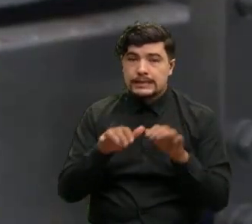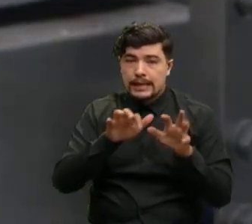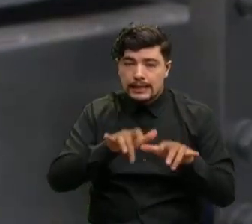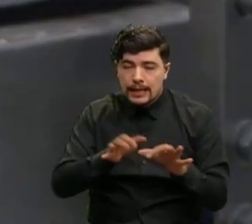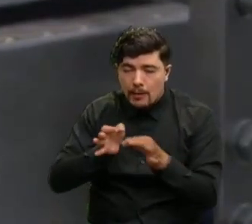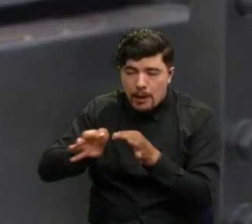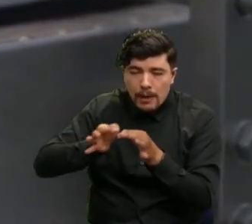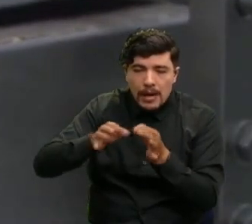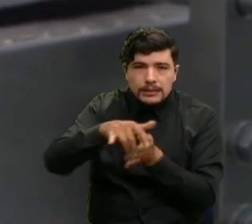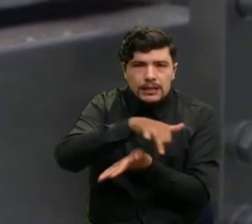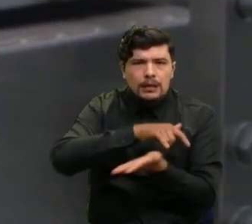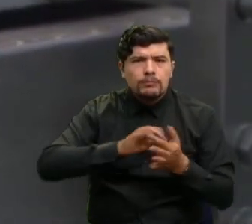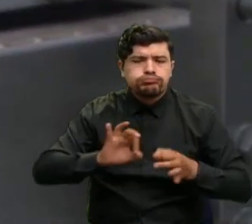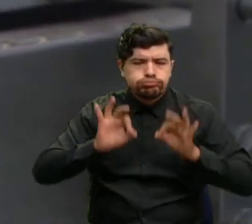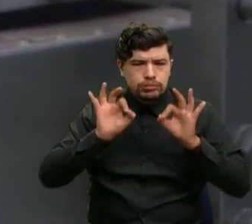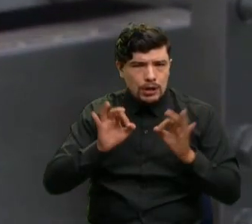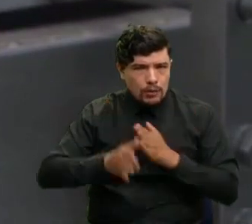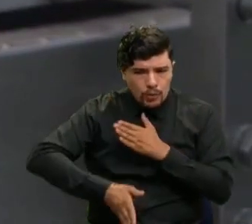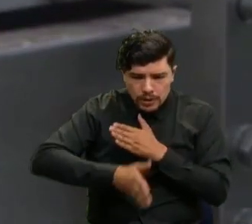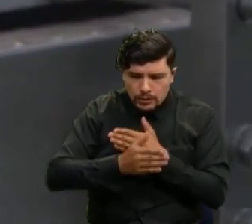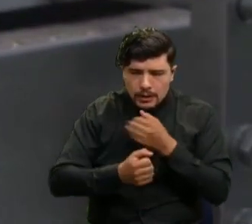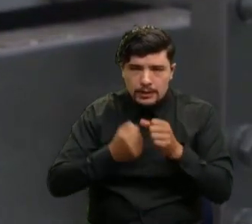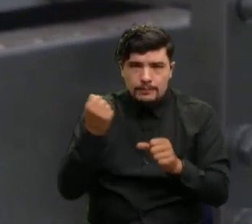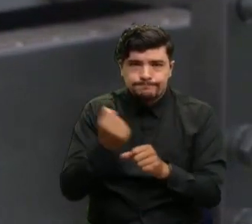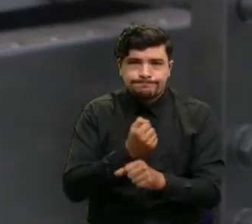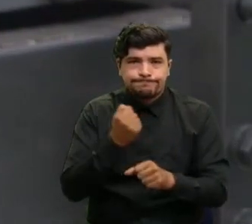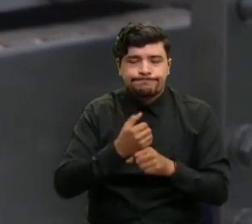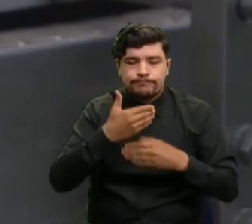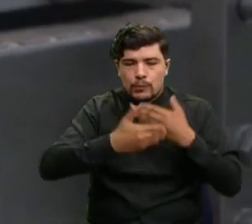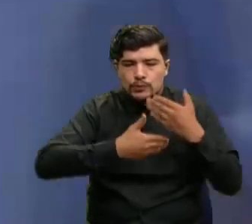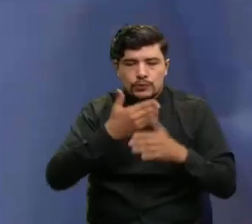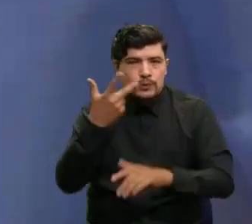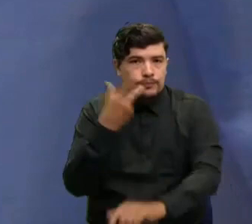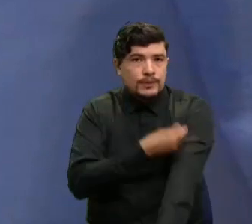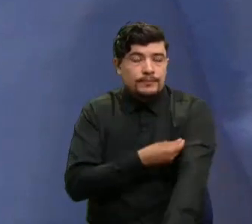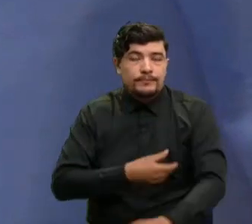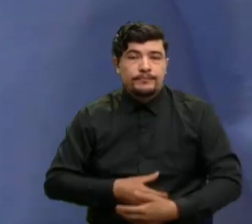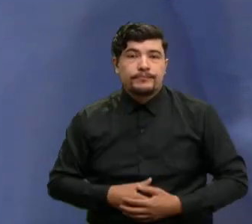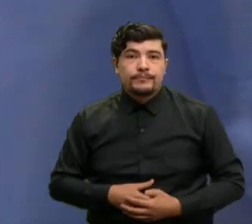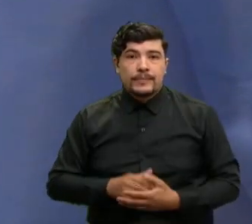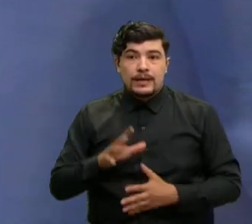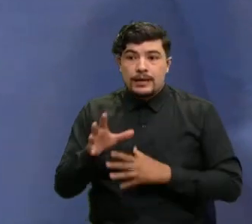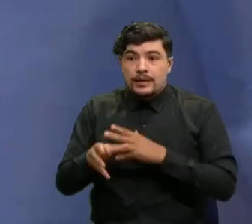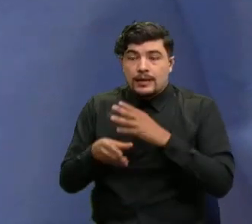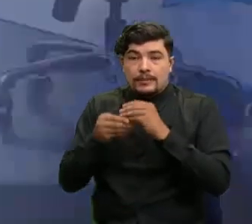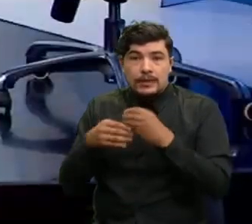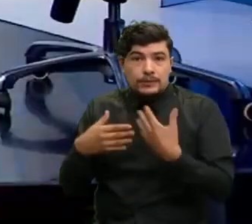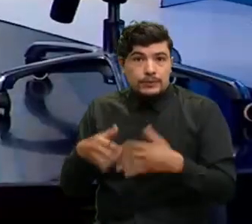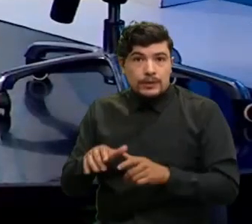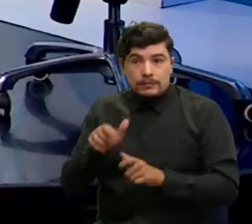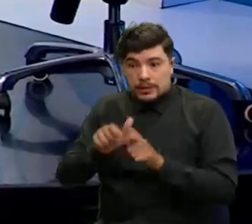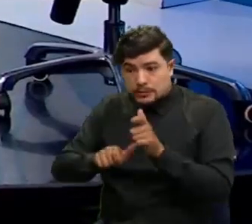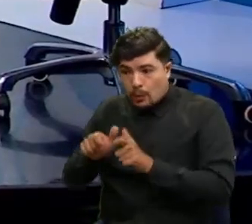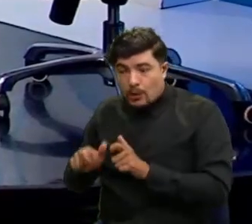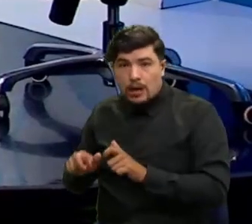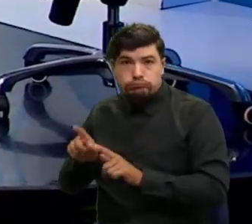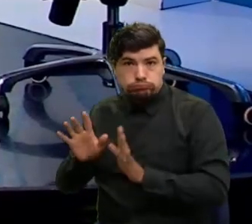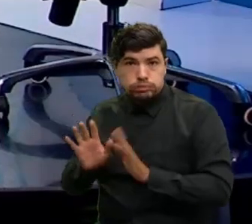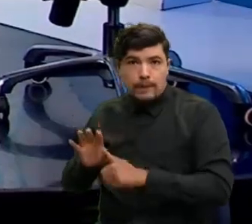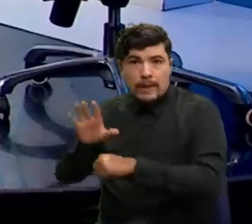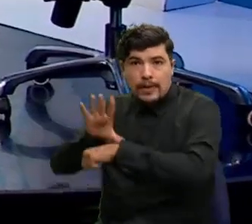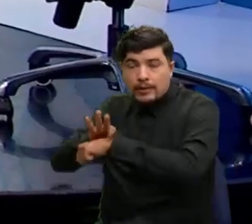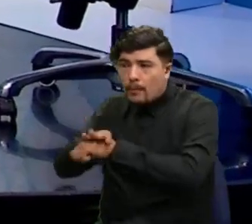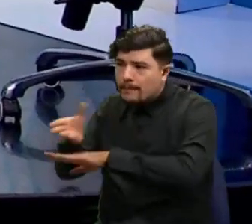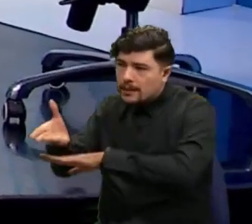ningún freno, sin ninguna justificación. Inclusive las personas se están acercando ya con sus certificados médicos para que no